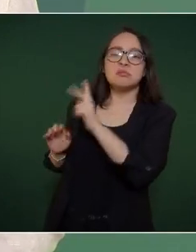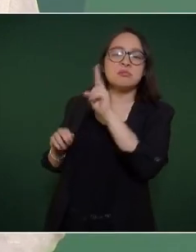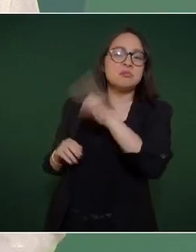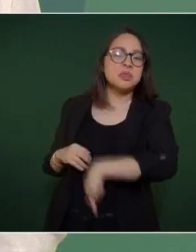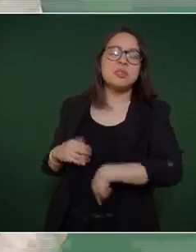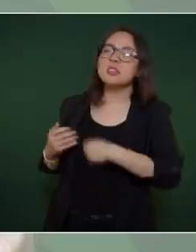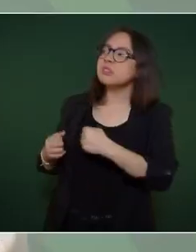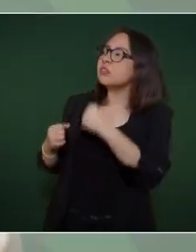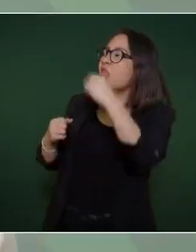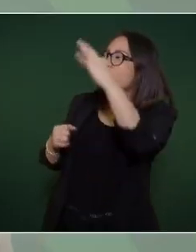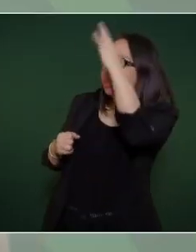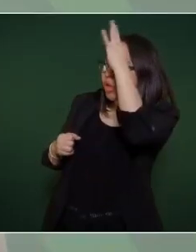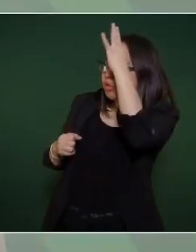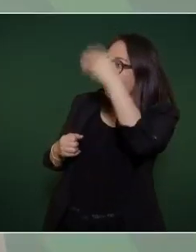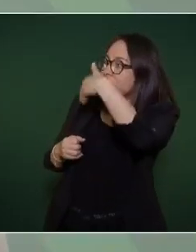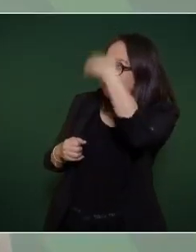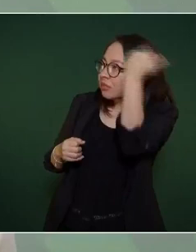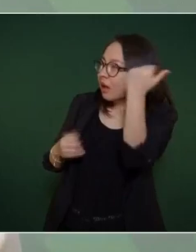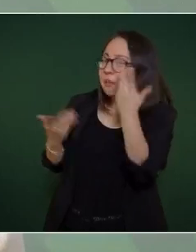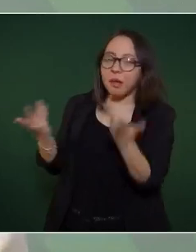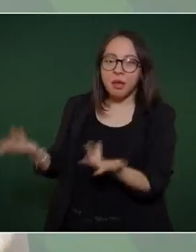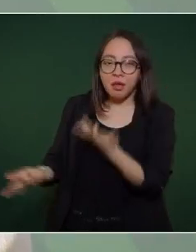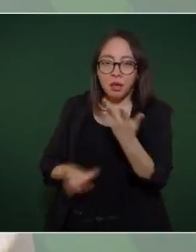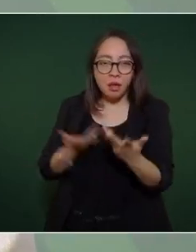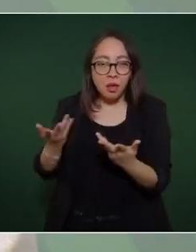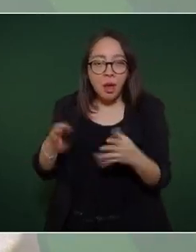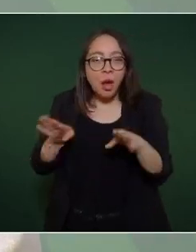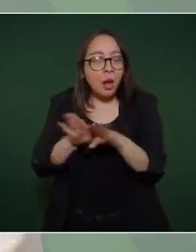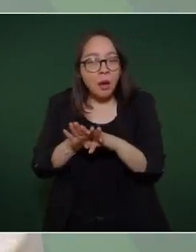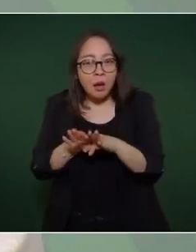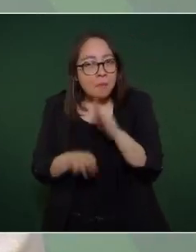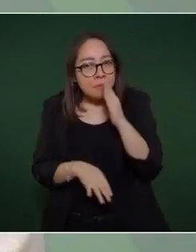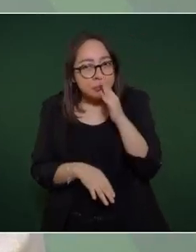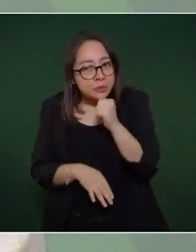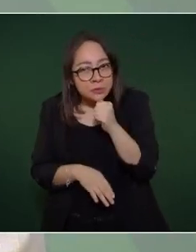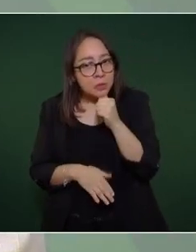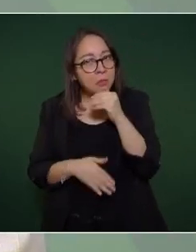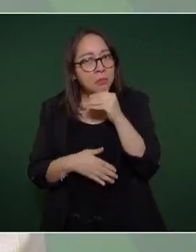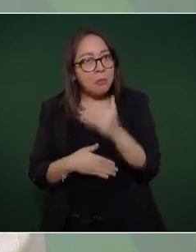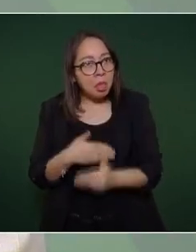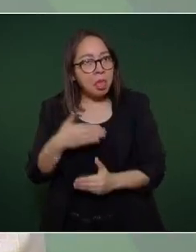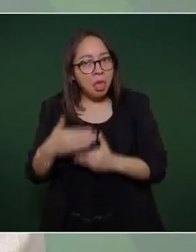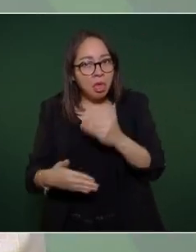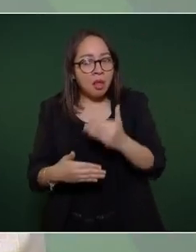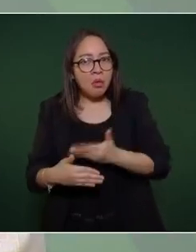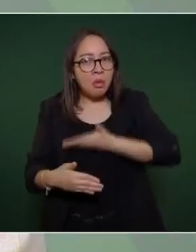en pervertir la vida pública.